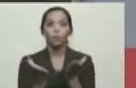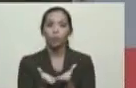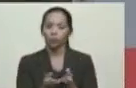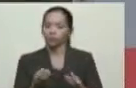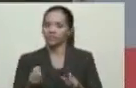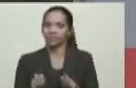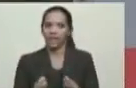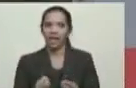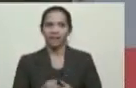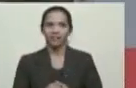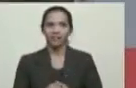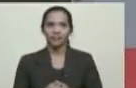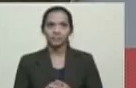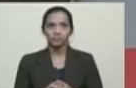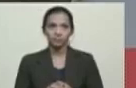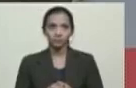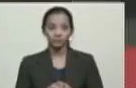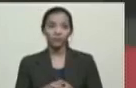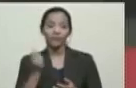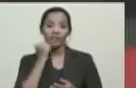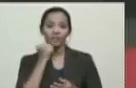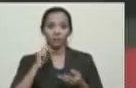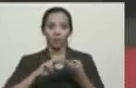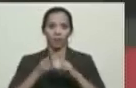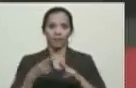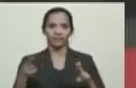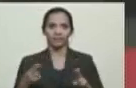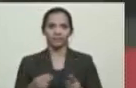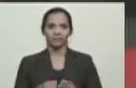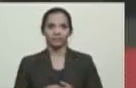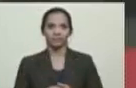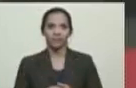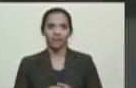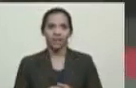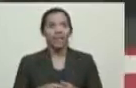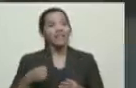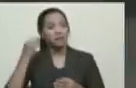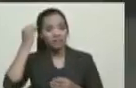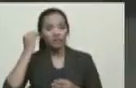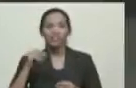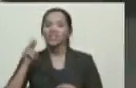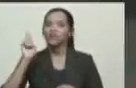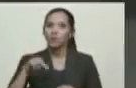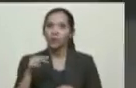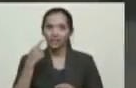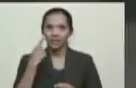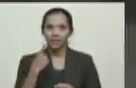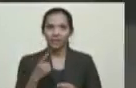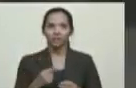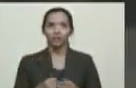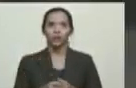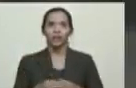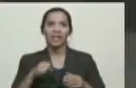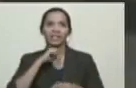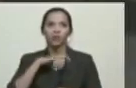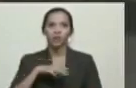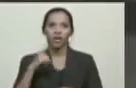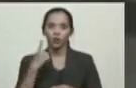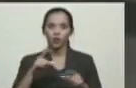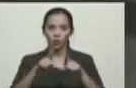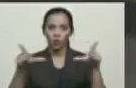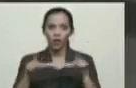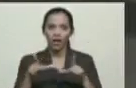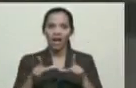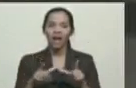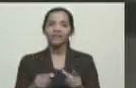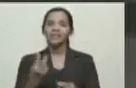tantas manifestaciones por la paz. Y creo que jamás se había visto en la historia que en un solo sitio geográfico se realizaran